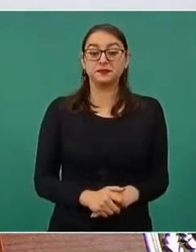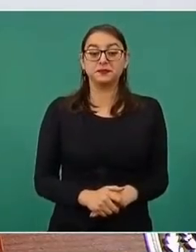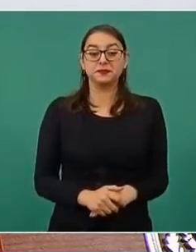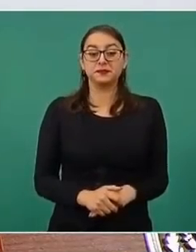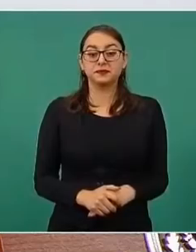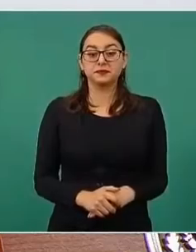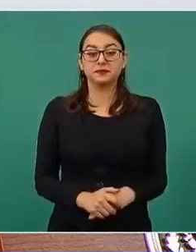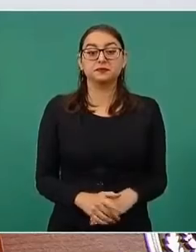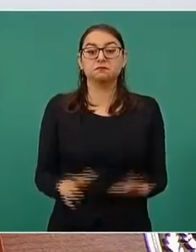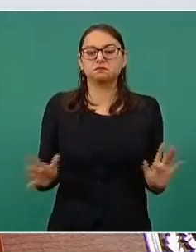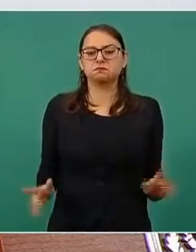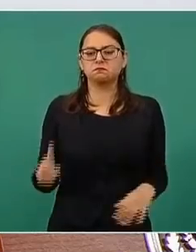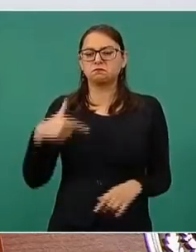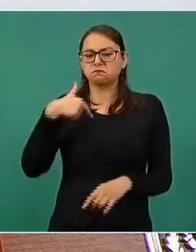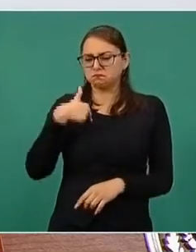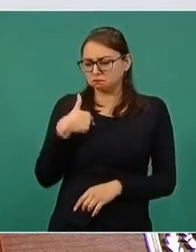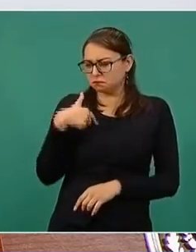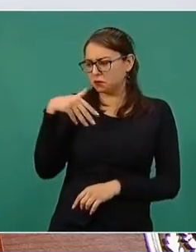como un memorándum